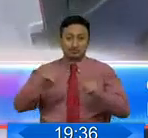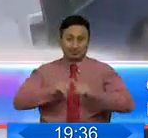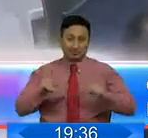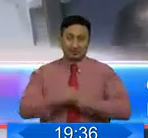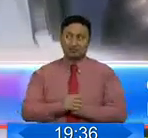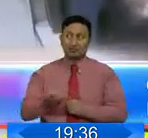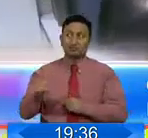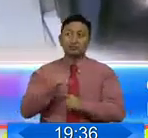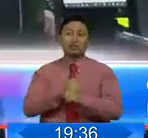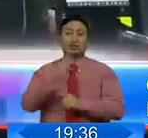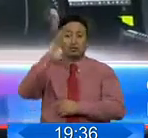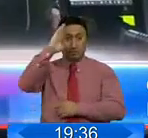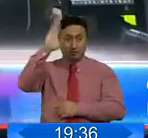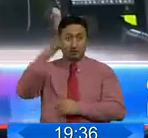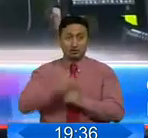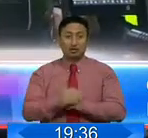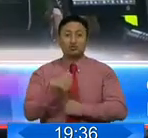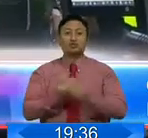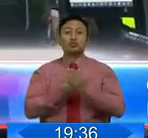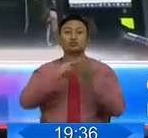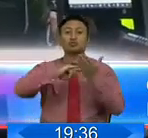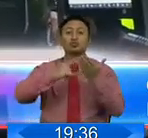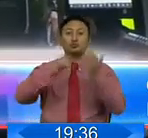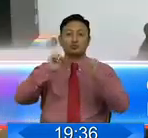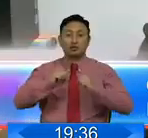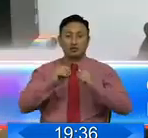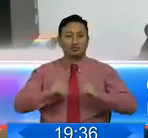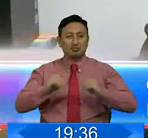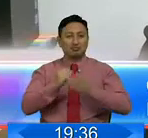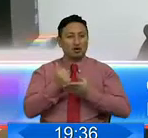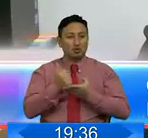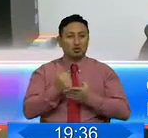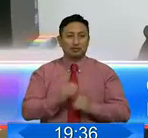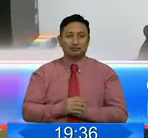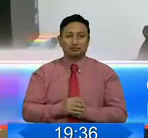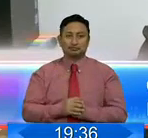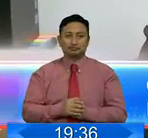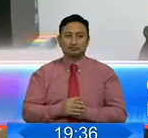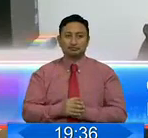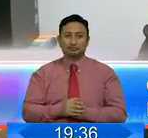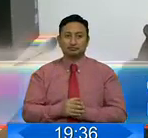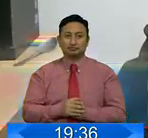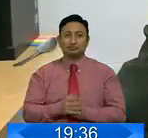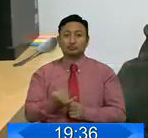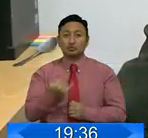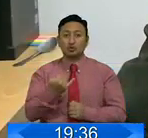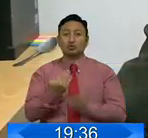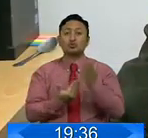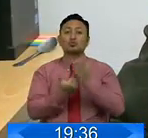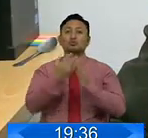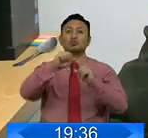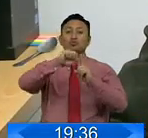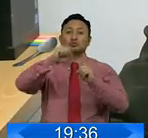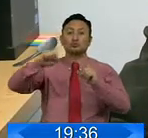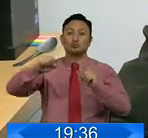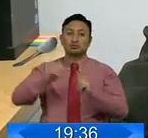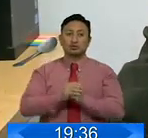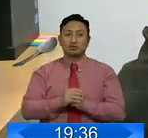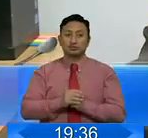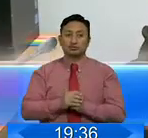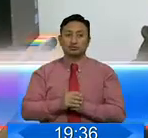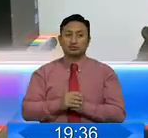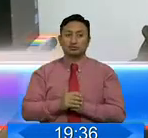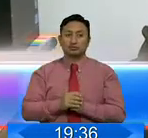eso que la policía apuesta por la tecnología para potenciar su labor. Estamos implementando más hoy un sistema que se llama de